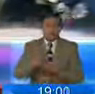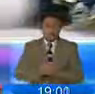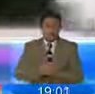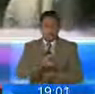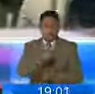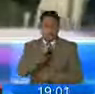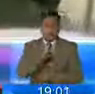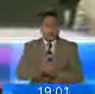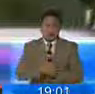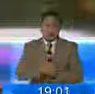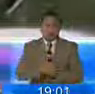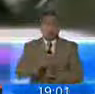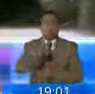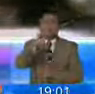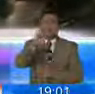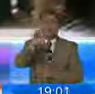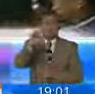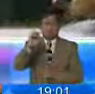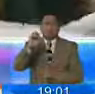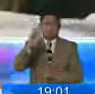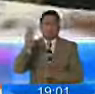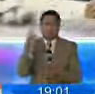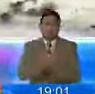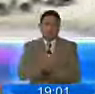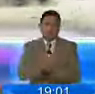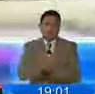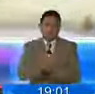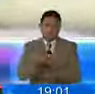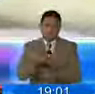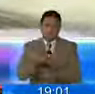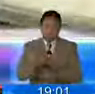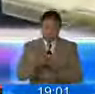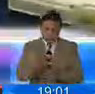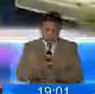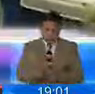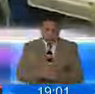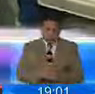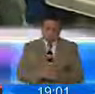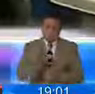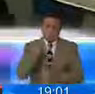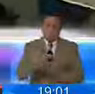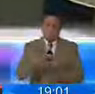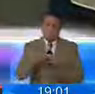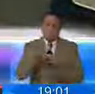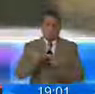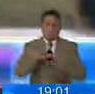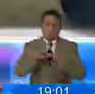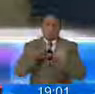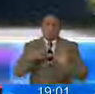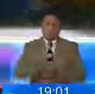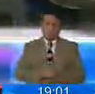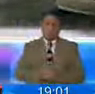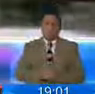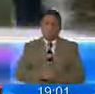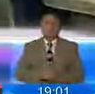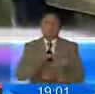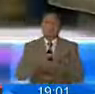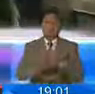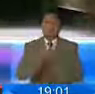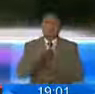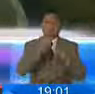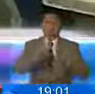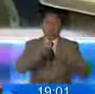que nos faltan cerca de unas 700 actas más, 700 paquetes para poder realizar, culminar con la jornada. ¿Ha habido alguna variación